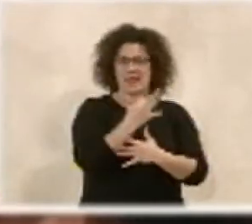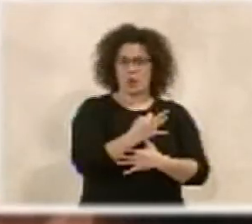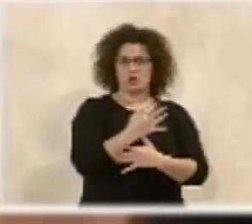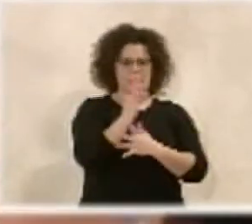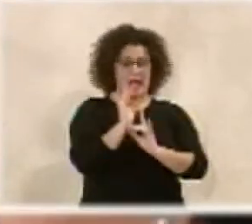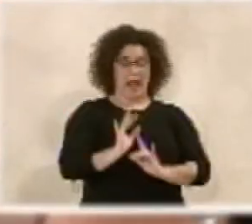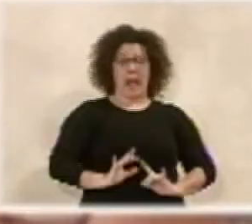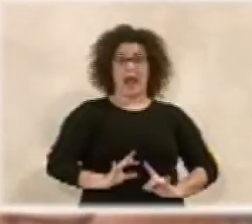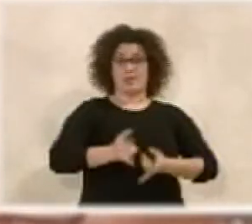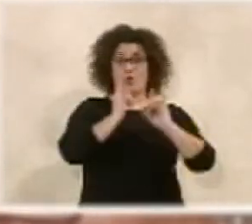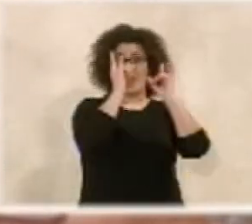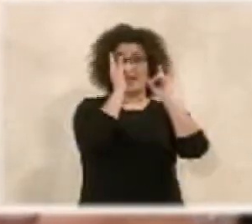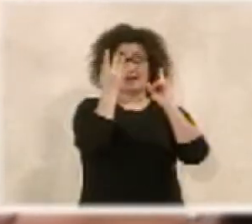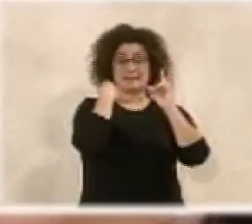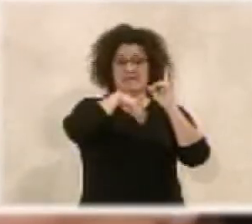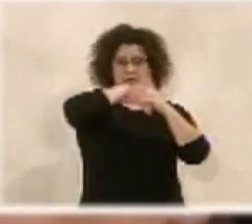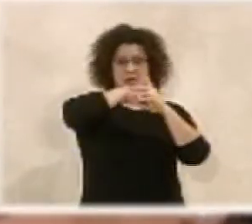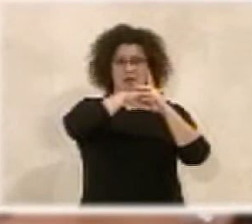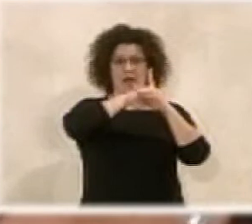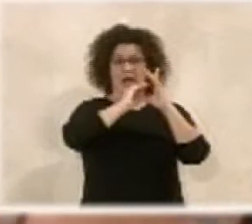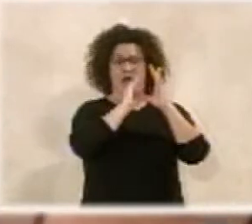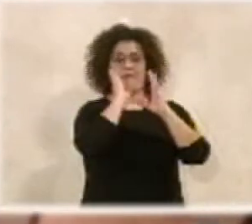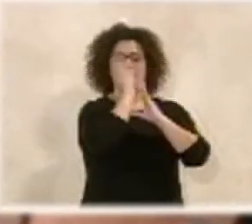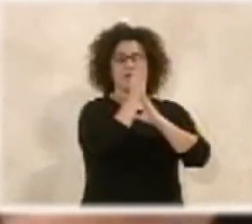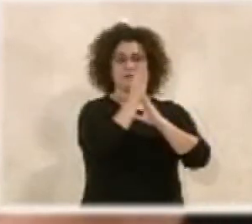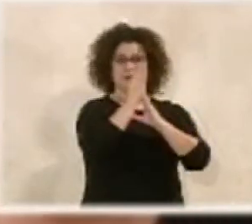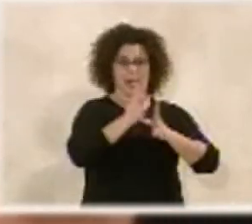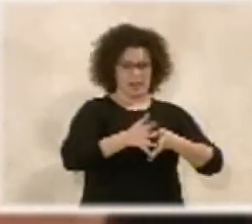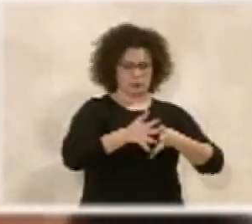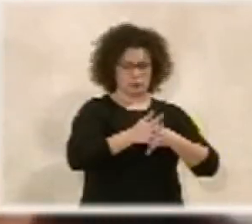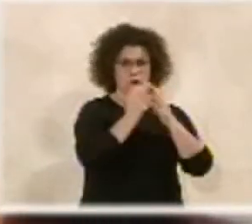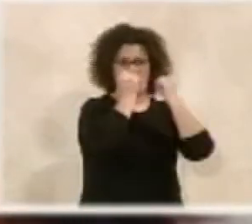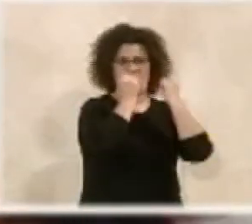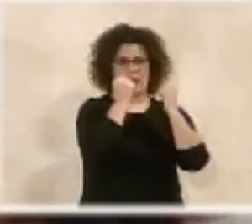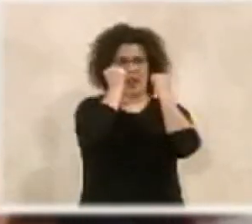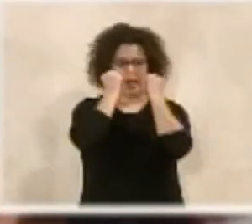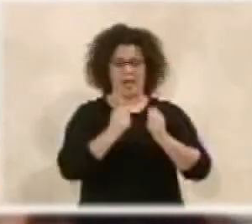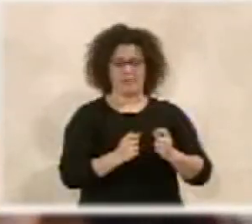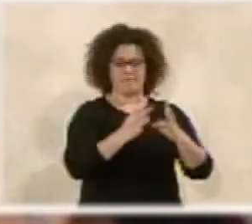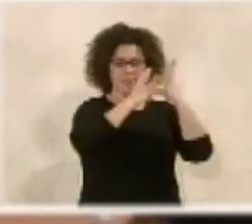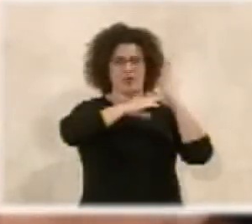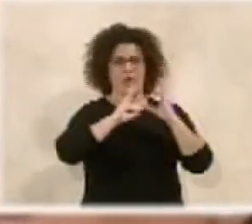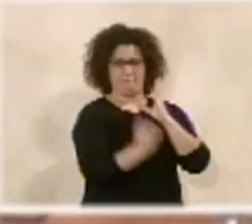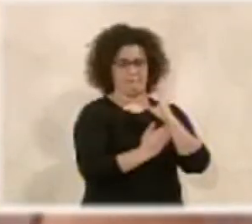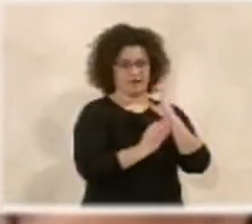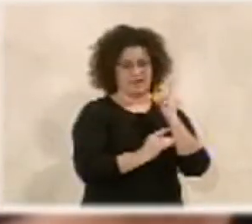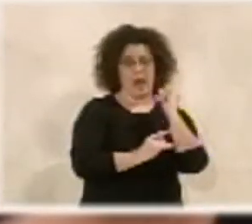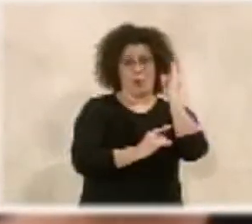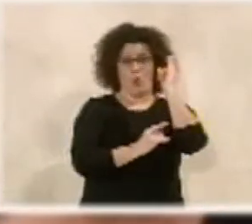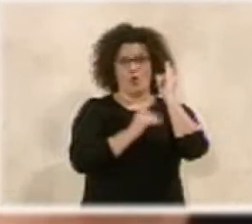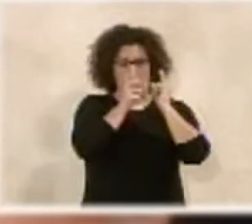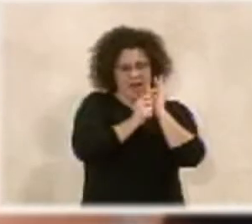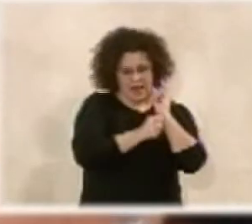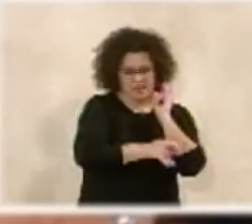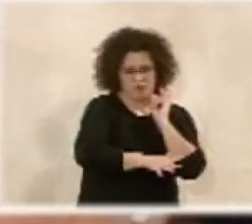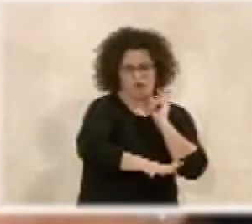los árboles están dañando la estructura y la cimentación del edificio por las raíces